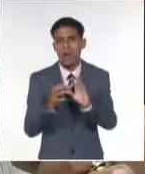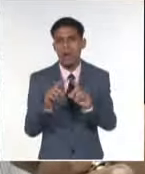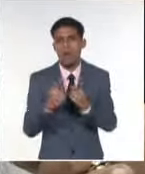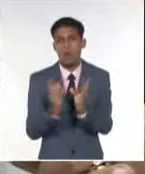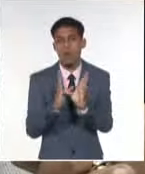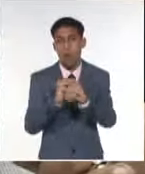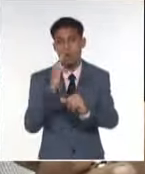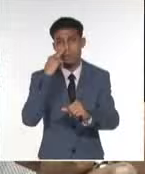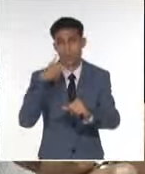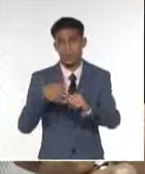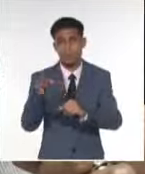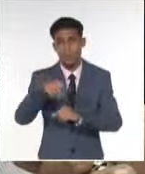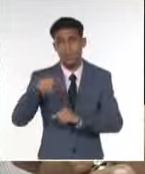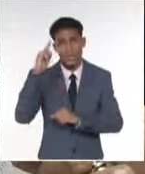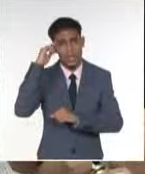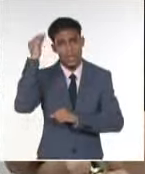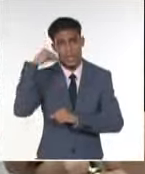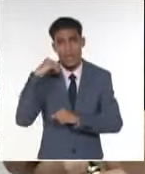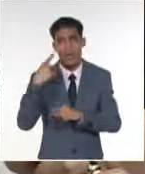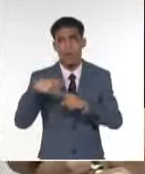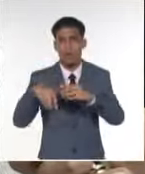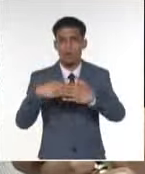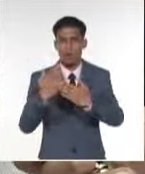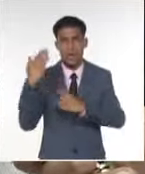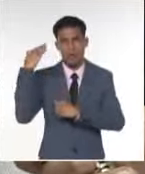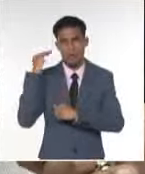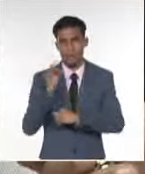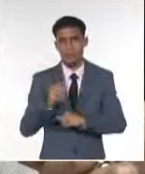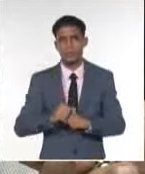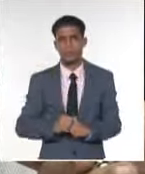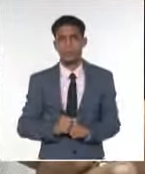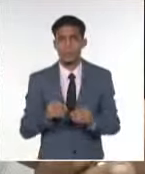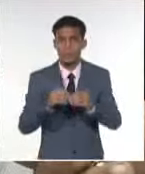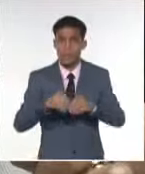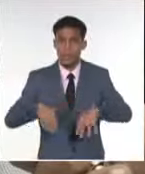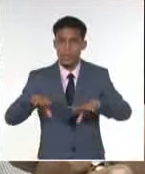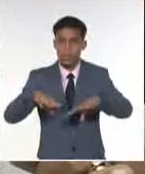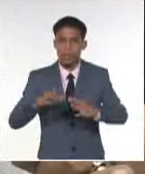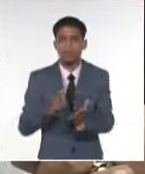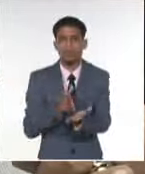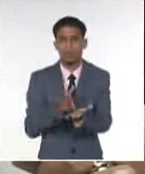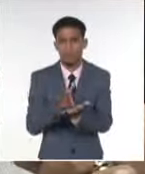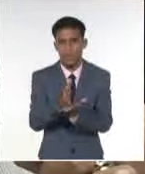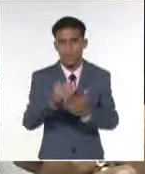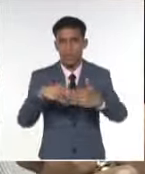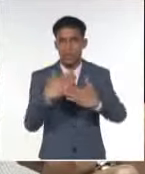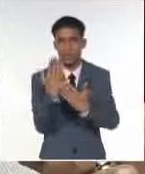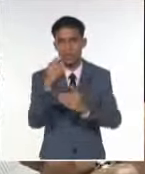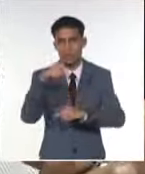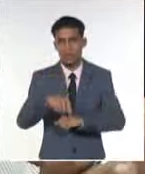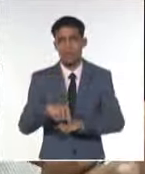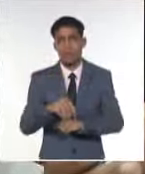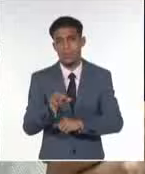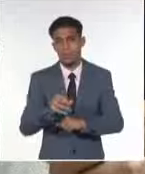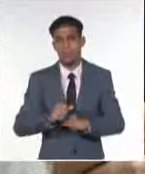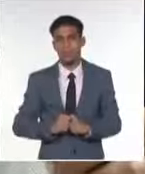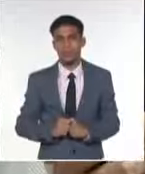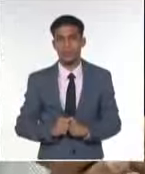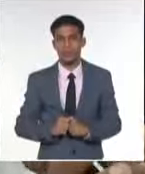respecto a días anteriores. Y esa condición debe mantenerse en el día de hoy. Eso es lo que hace que